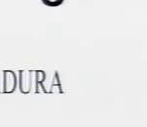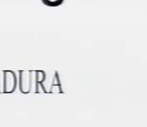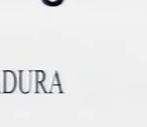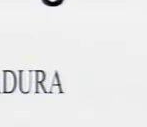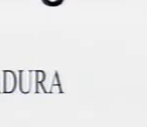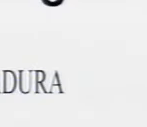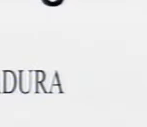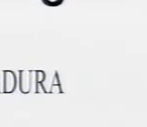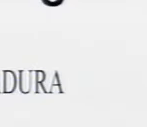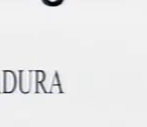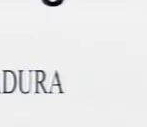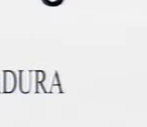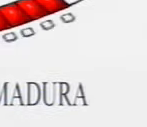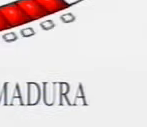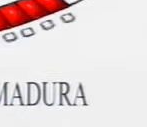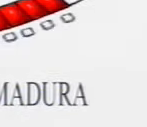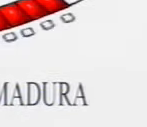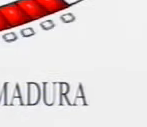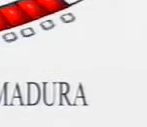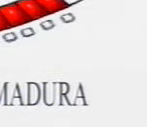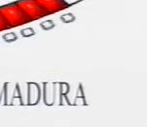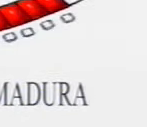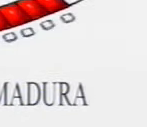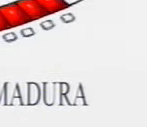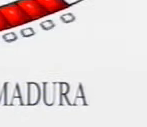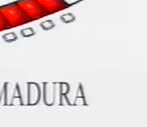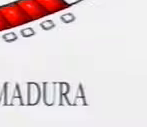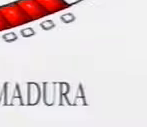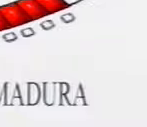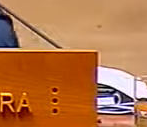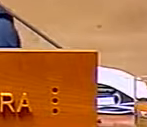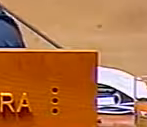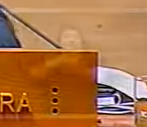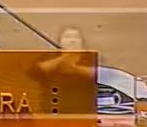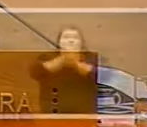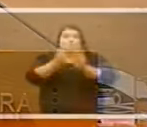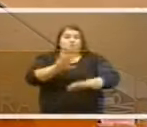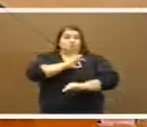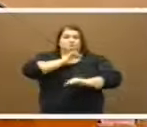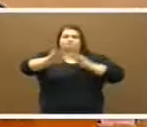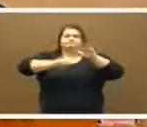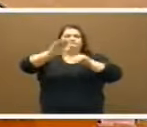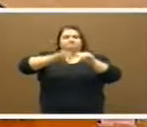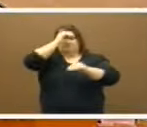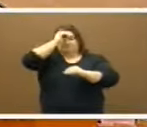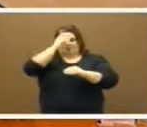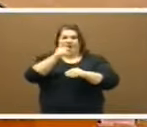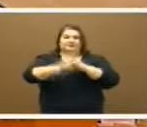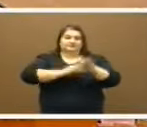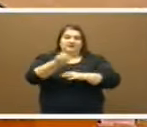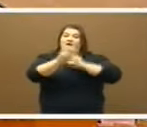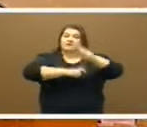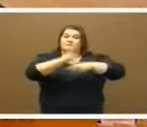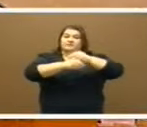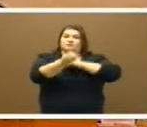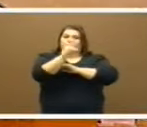abstenciones ninguna. Queda aprobada la enmienda número 11. Por último, señorías, someto a consideración de la Cámara la enmienda número